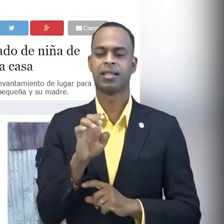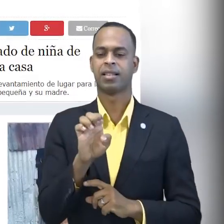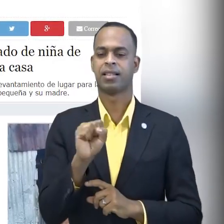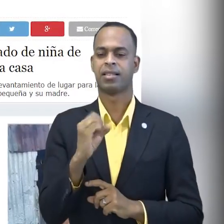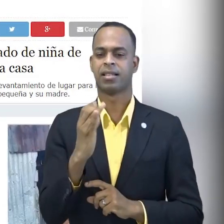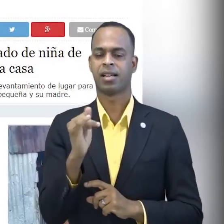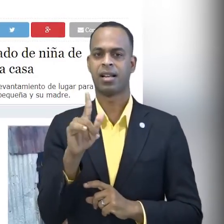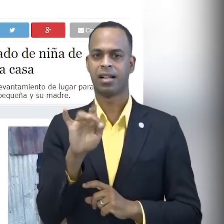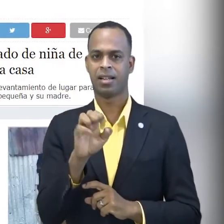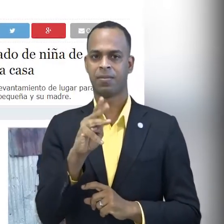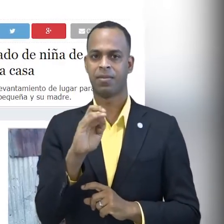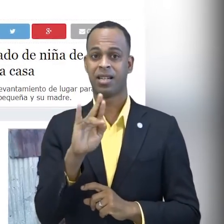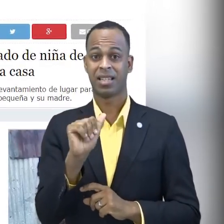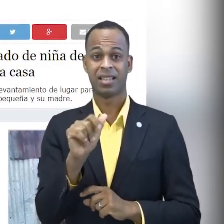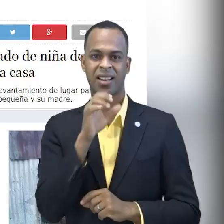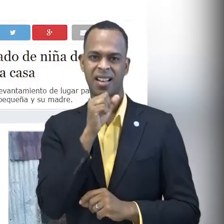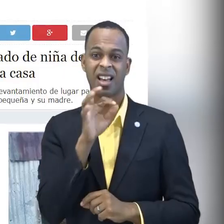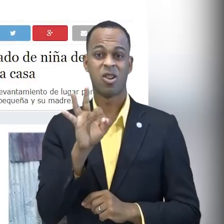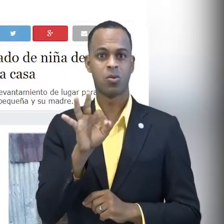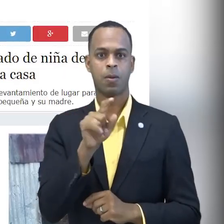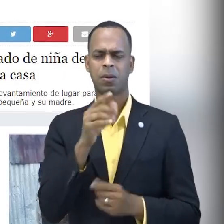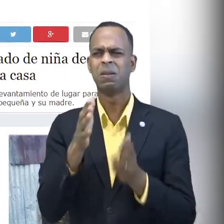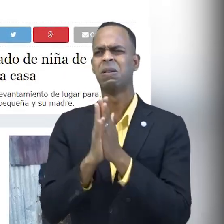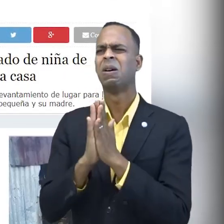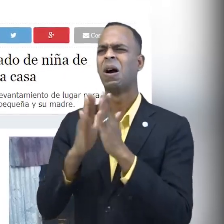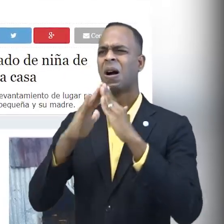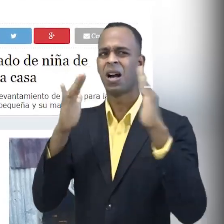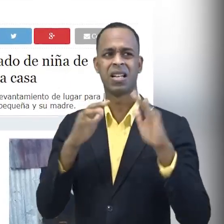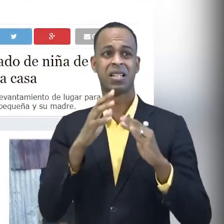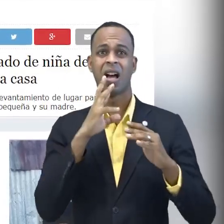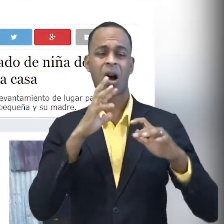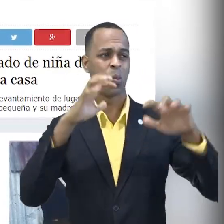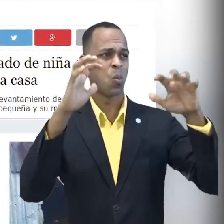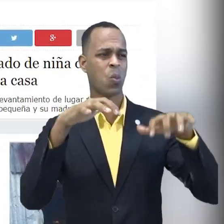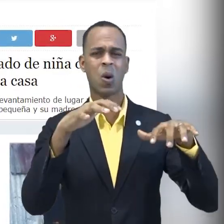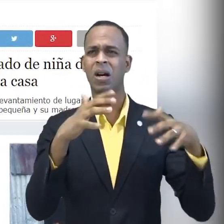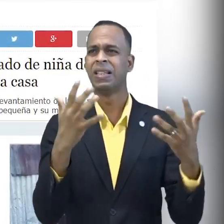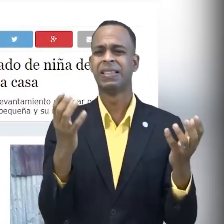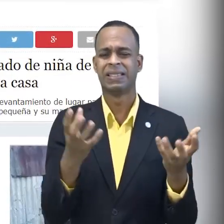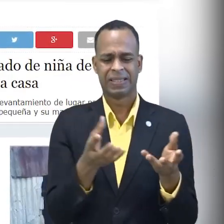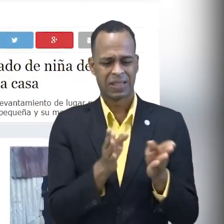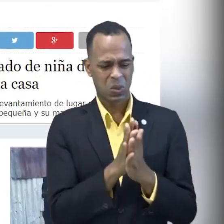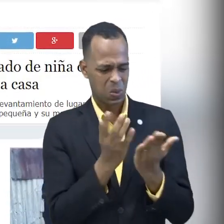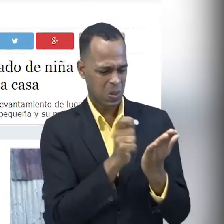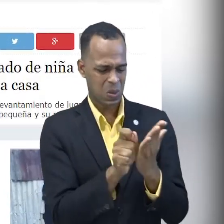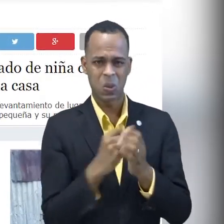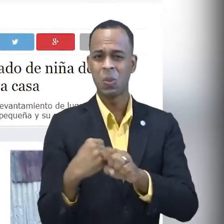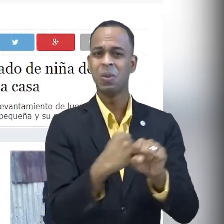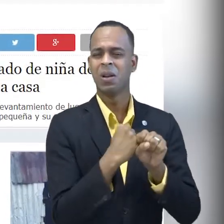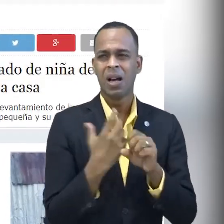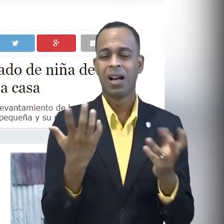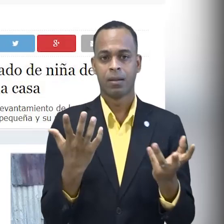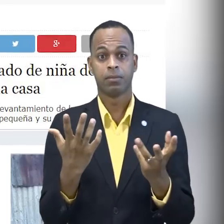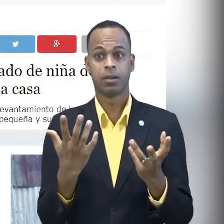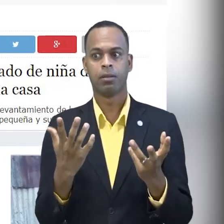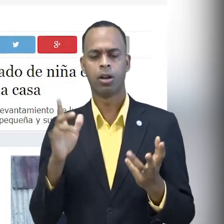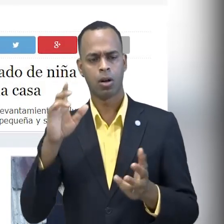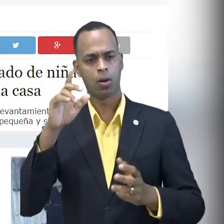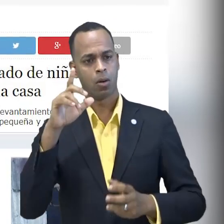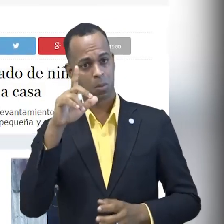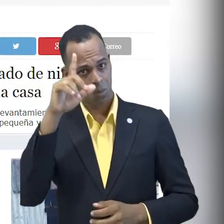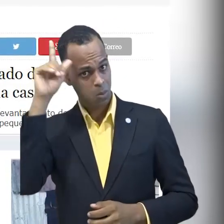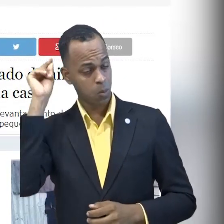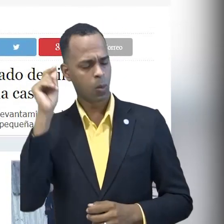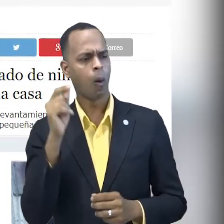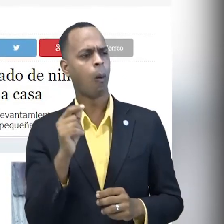María Llena, de nueve años, quiere una vivienda donde no se leemos en sus cuadernos, Luisa Binadera atendió su llamado y ya hoy la